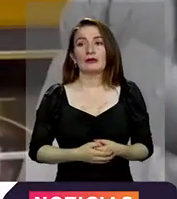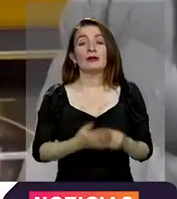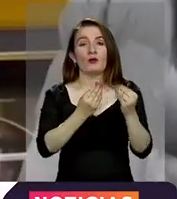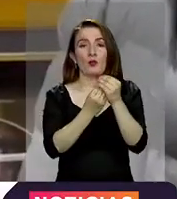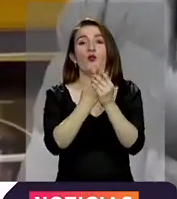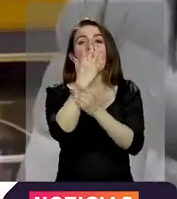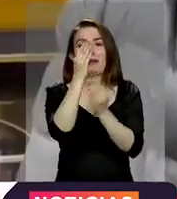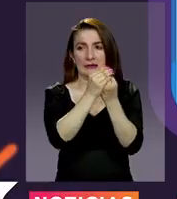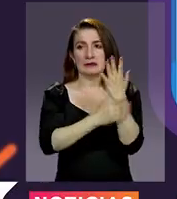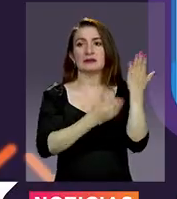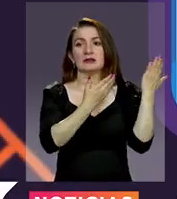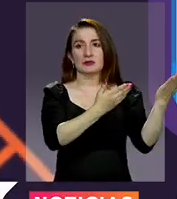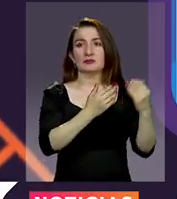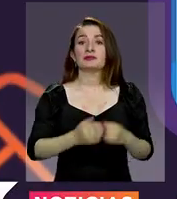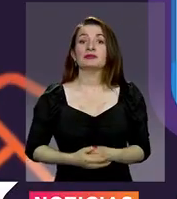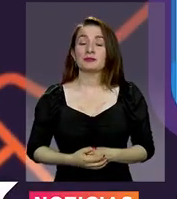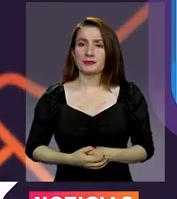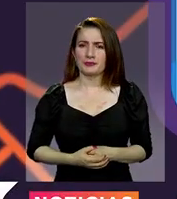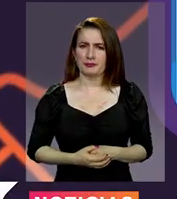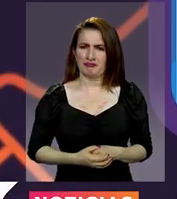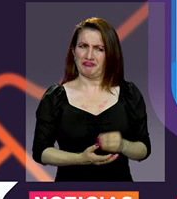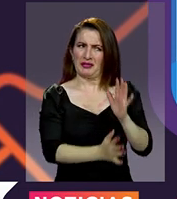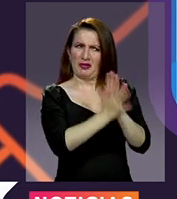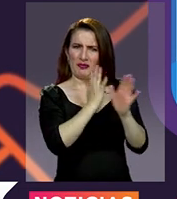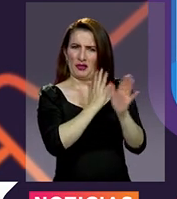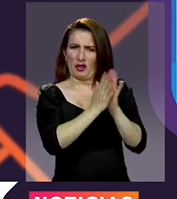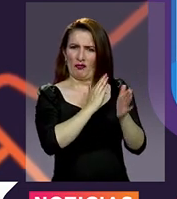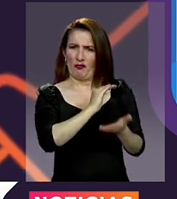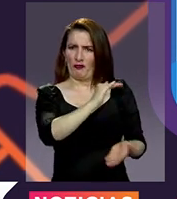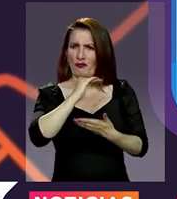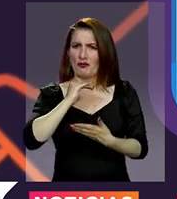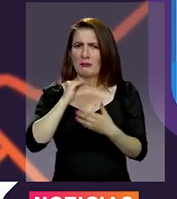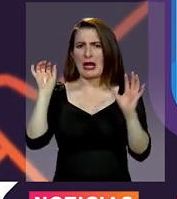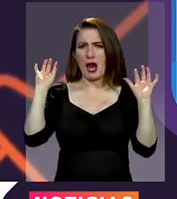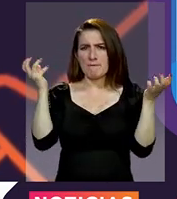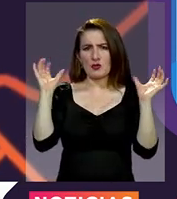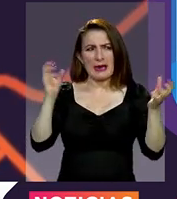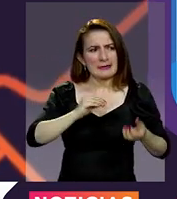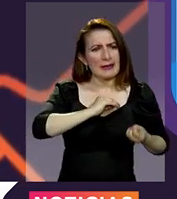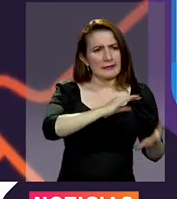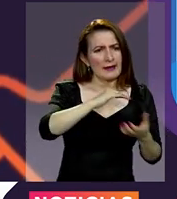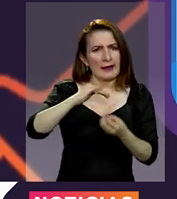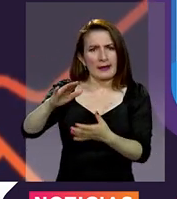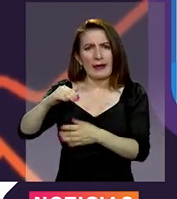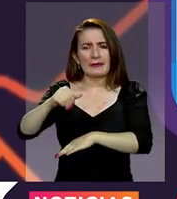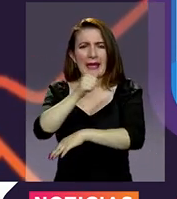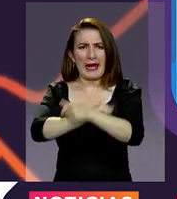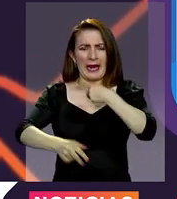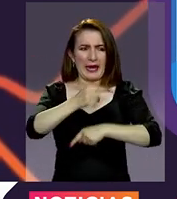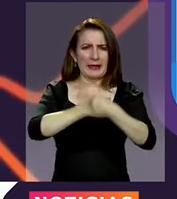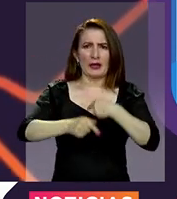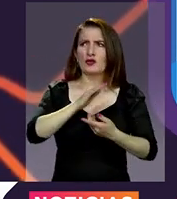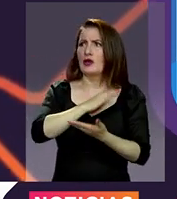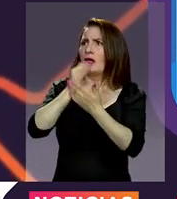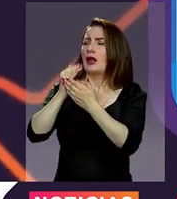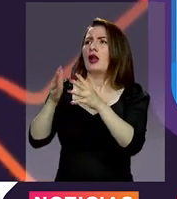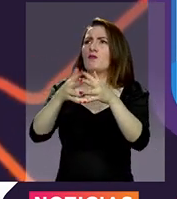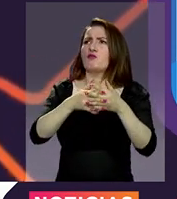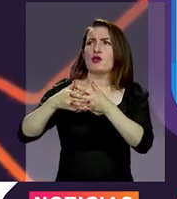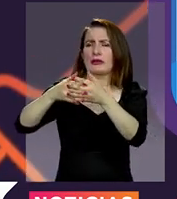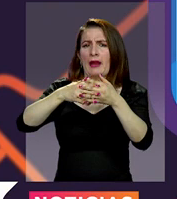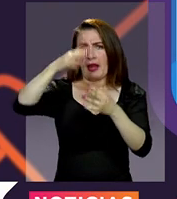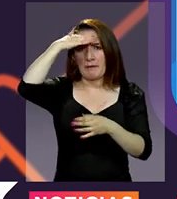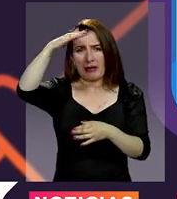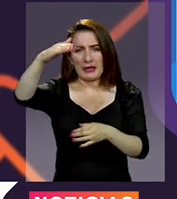auditivas, y unos guantes. Recibo información que las ambulancias están entregando a los heridos a las instalaciones del Portal Américas a la